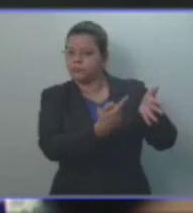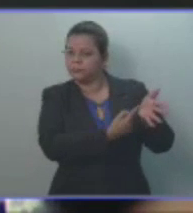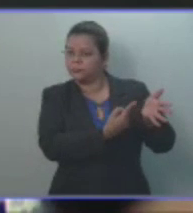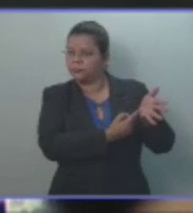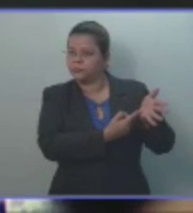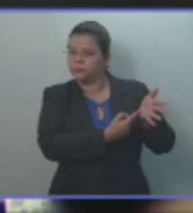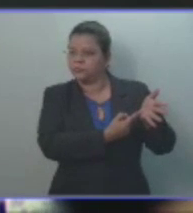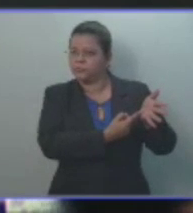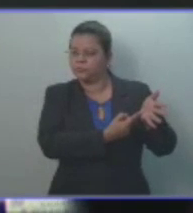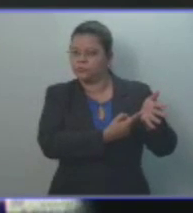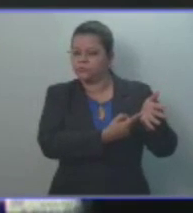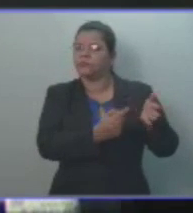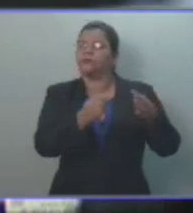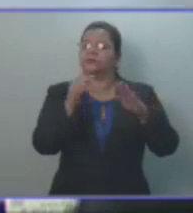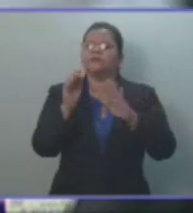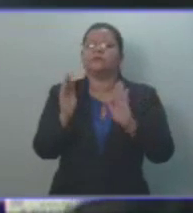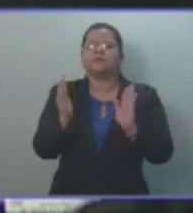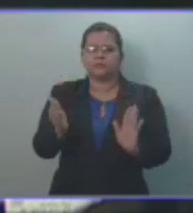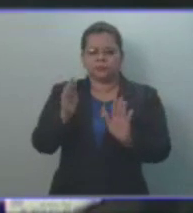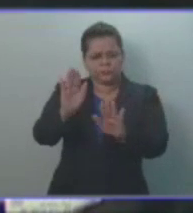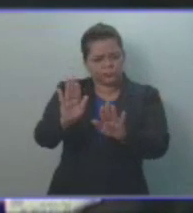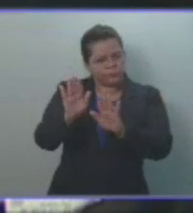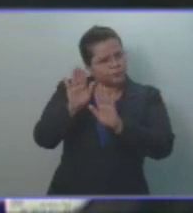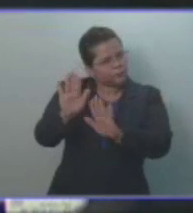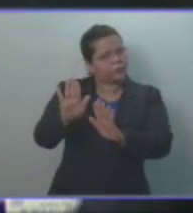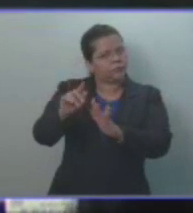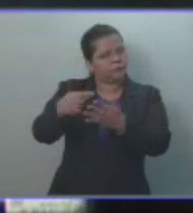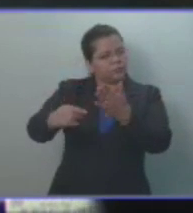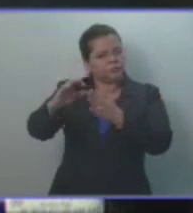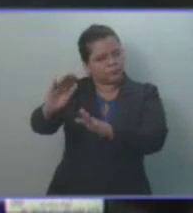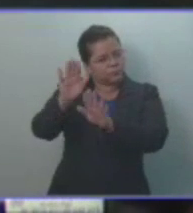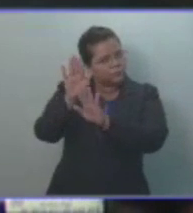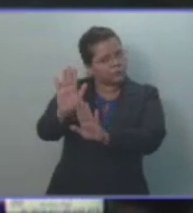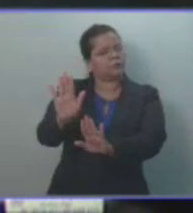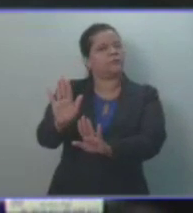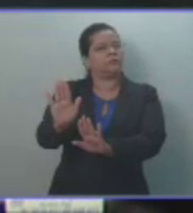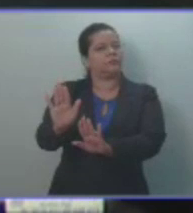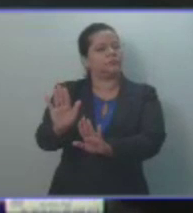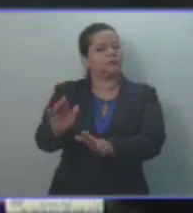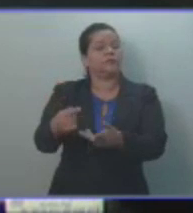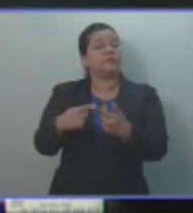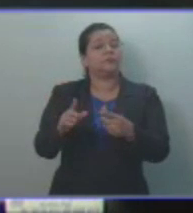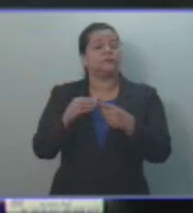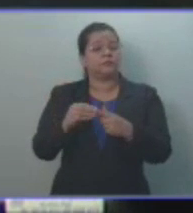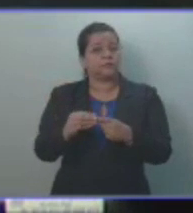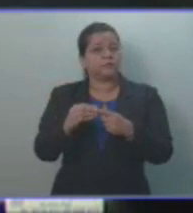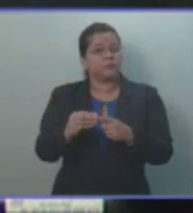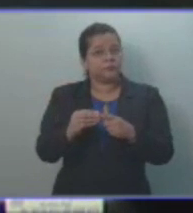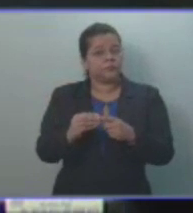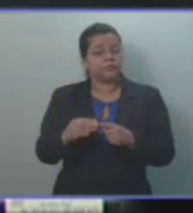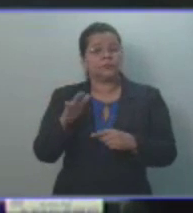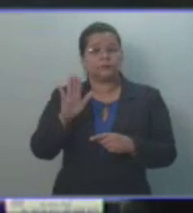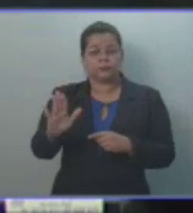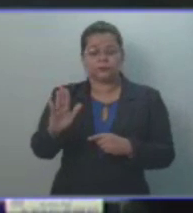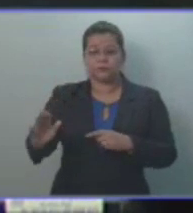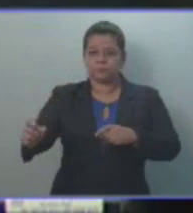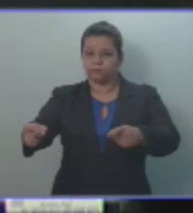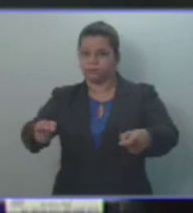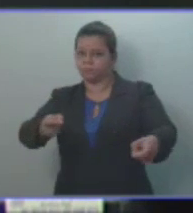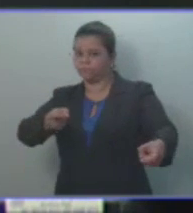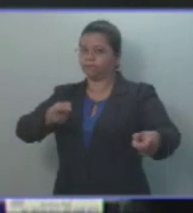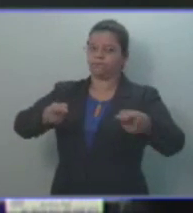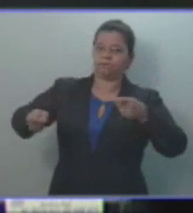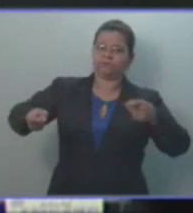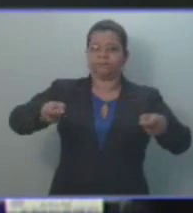que respeta el orden constitucional, particularmente su soberanía y